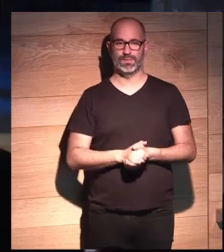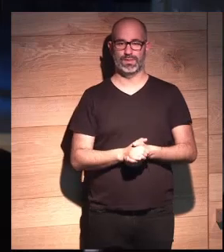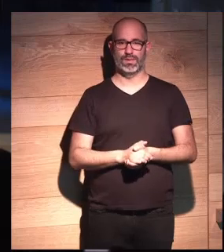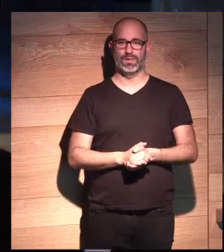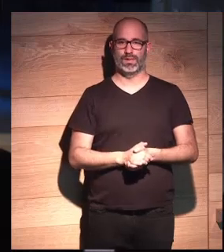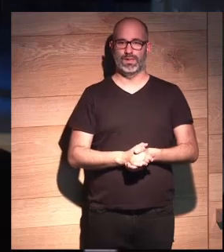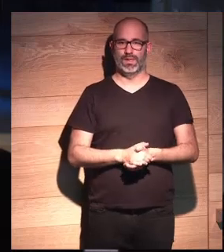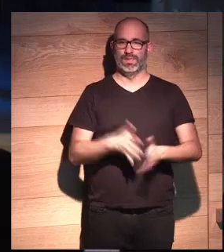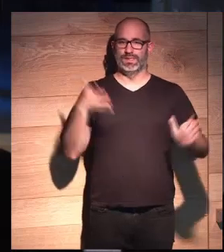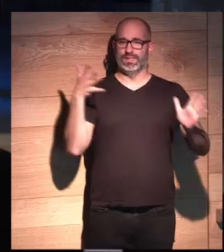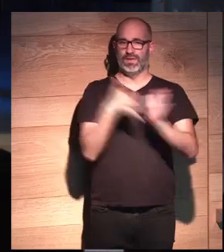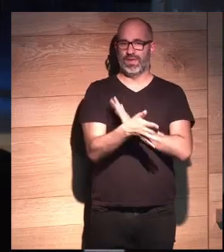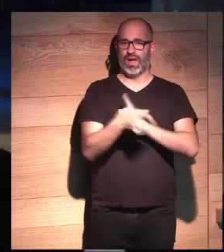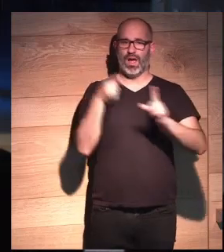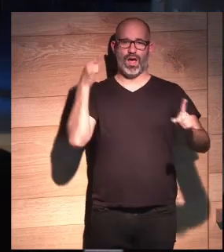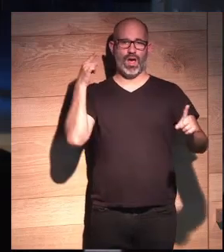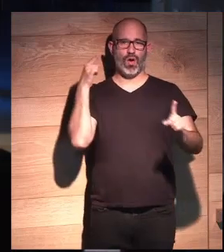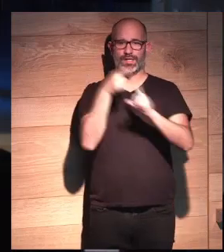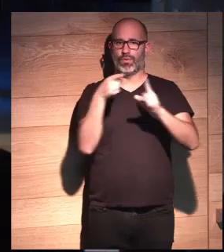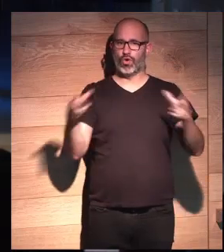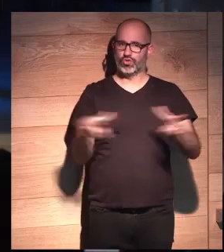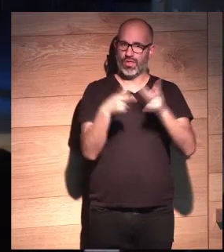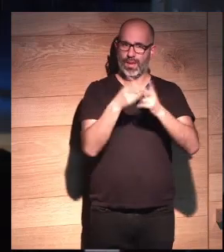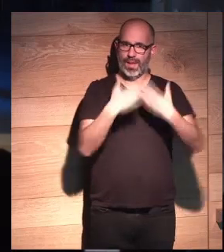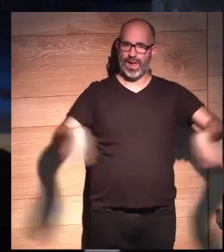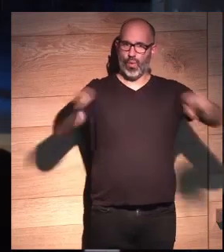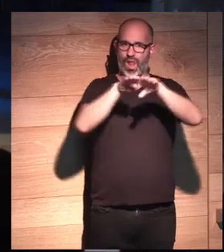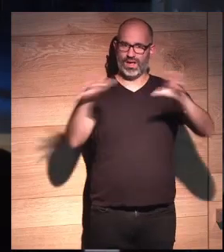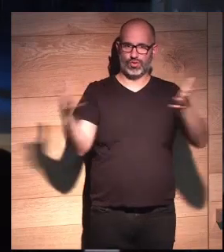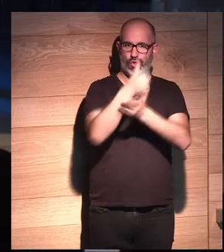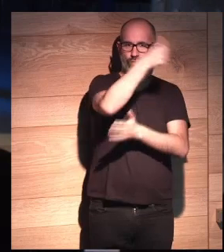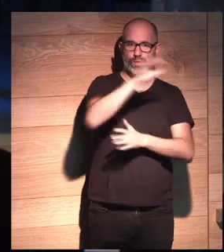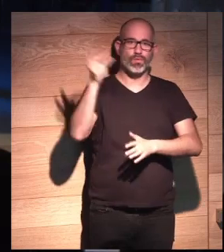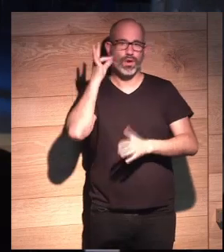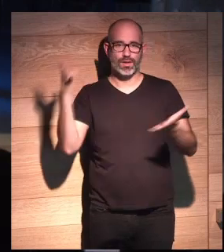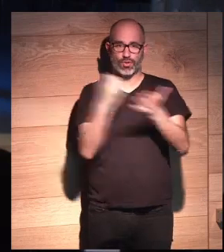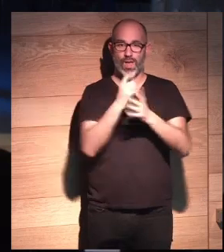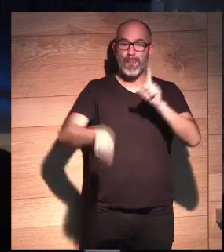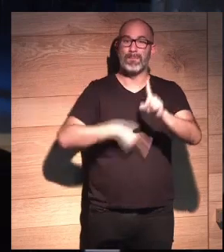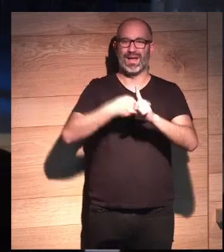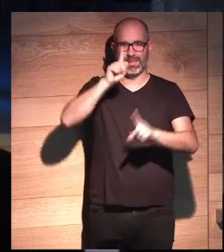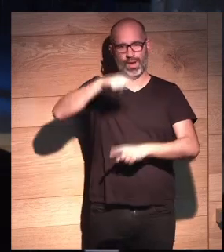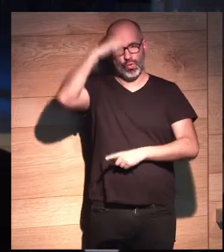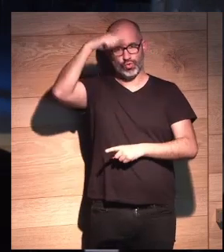No solamente se trata de un objetivo social, la igualdad de género, sino que también es un objetivo cultural.